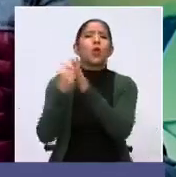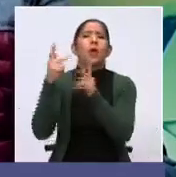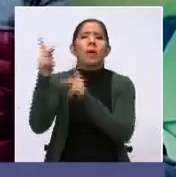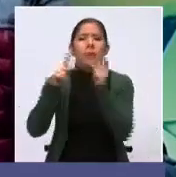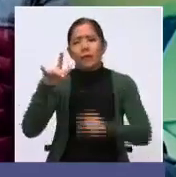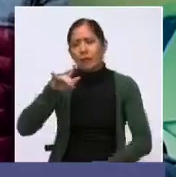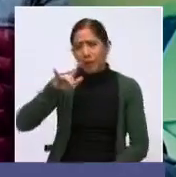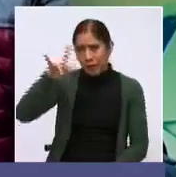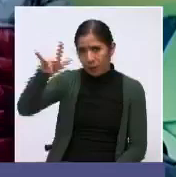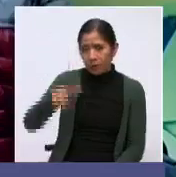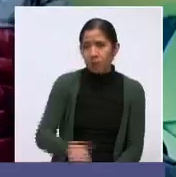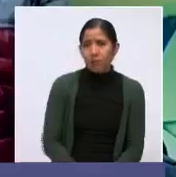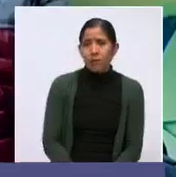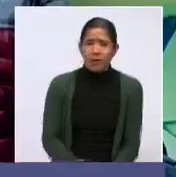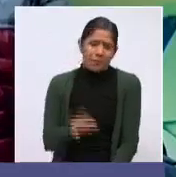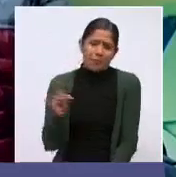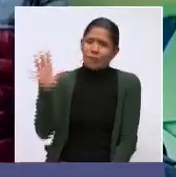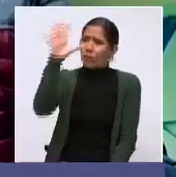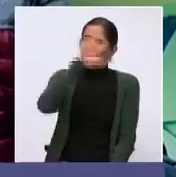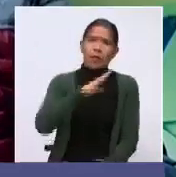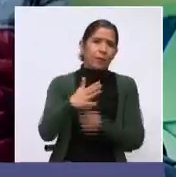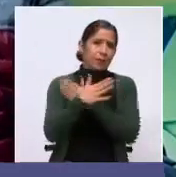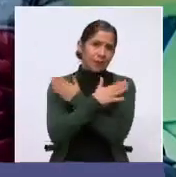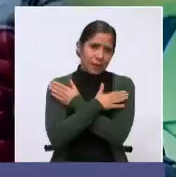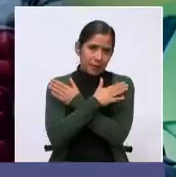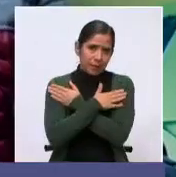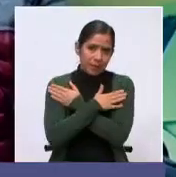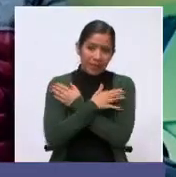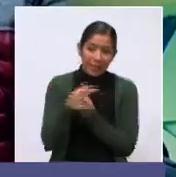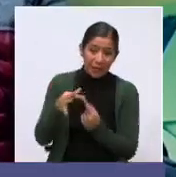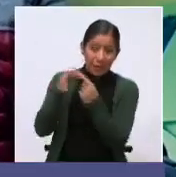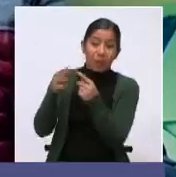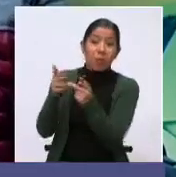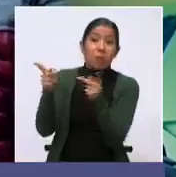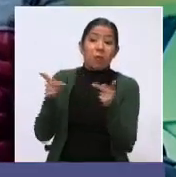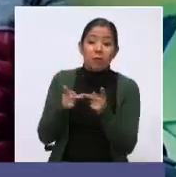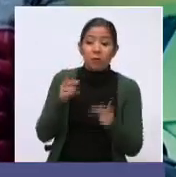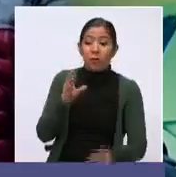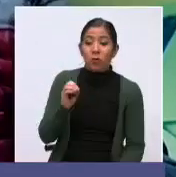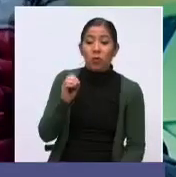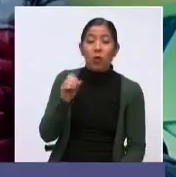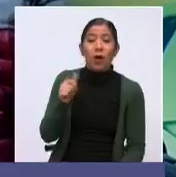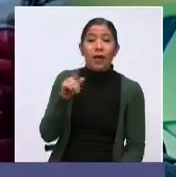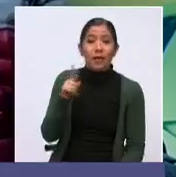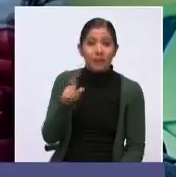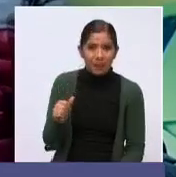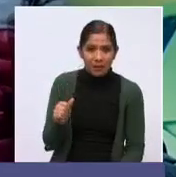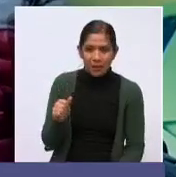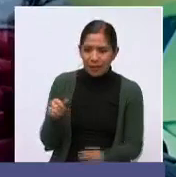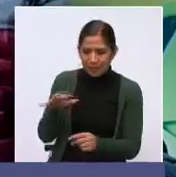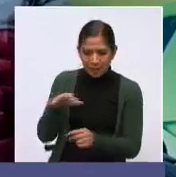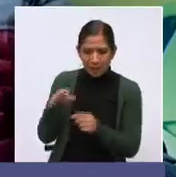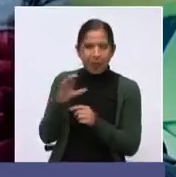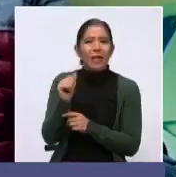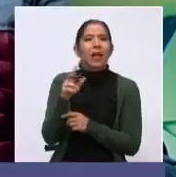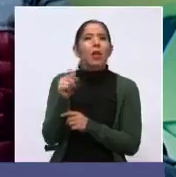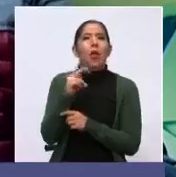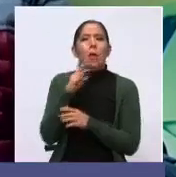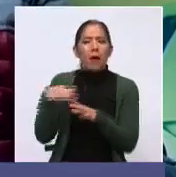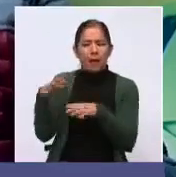Alto y toda Bolivia, en especial provincia Loaiza, municipio de Cairoma, comunidad subcentral Bajadería.